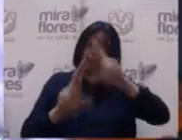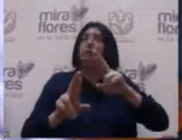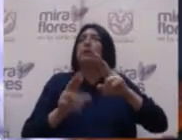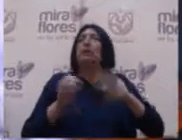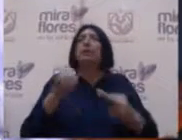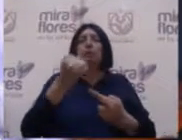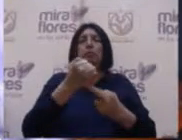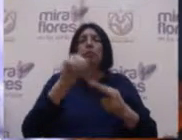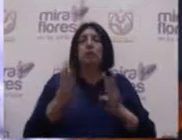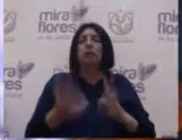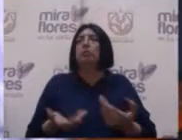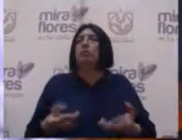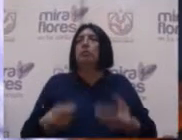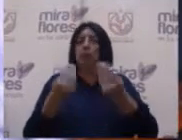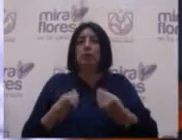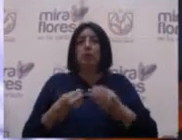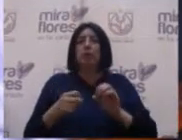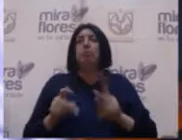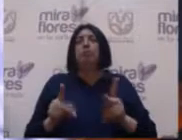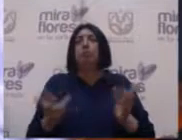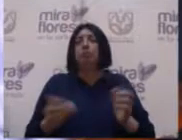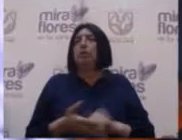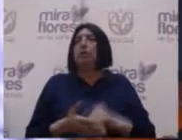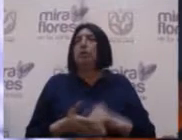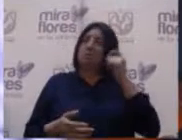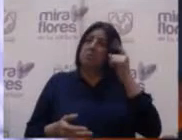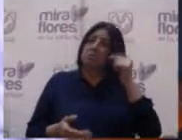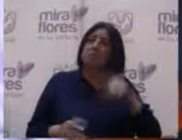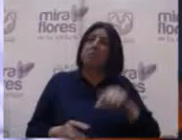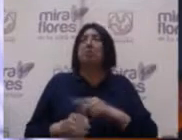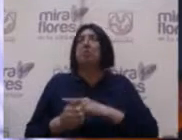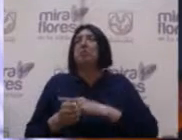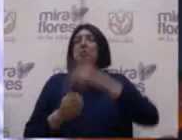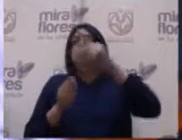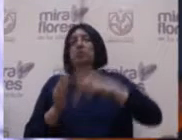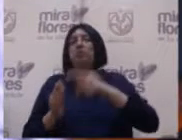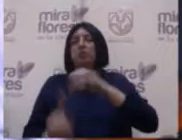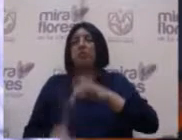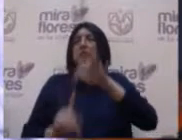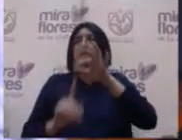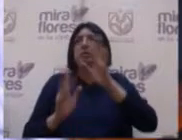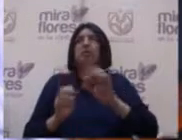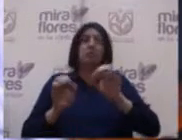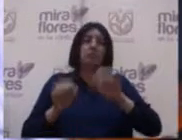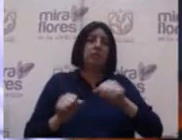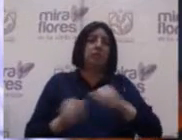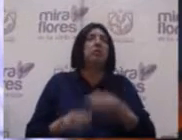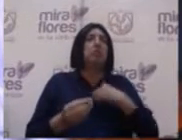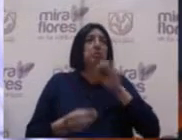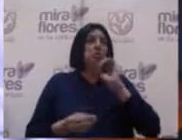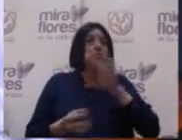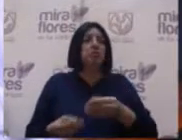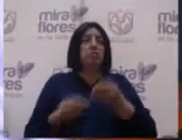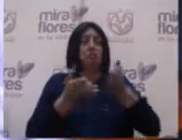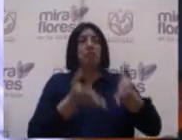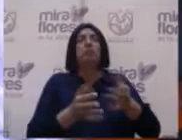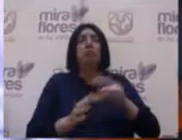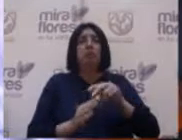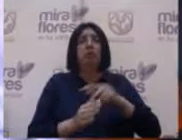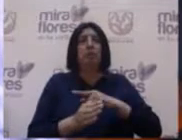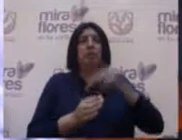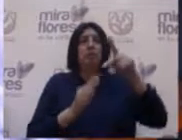en el sentido que nos den la oportunidad. Yo entiendo que los especialistas, y siempre he dicho yo, dejemos las cosas a los especialistas,